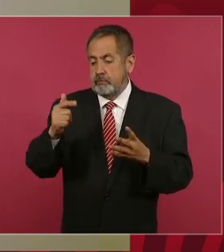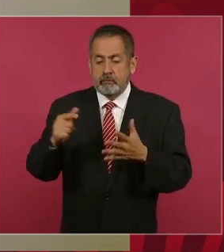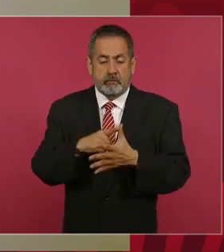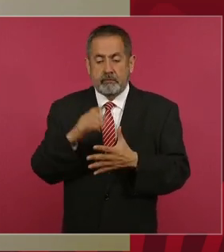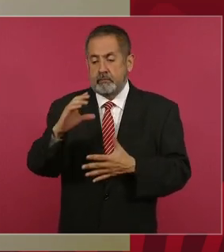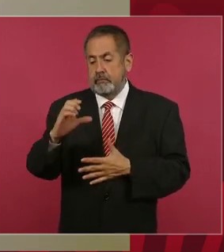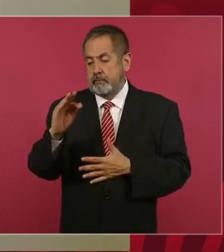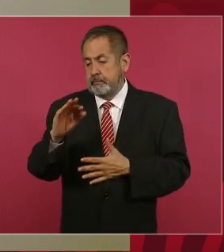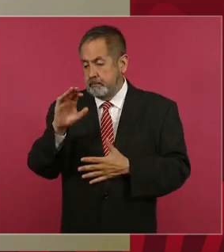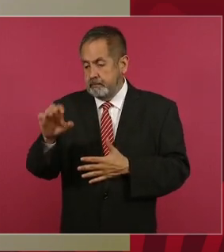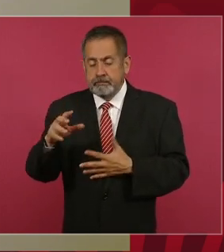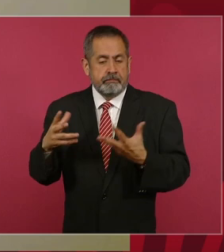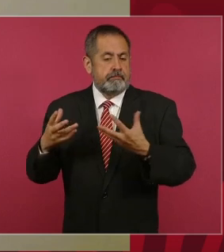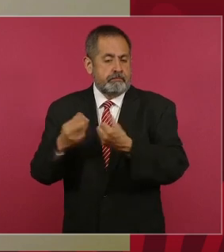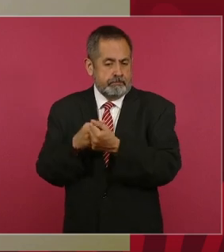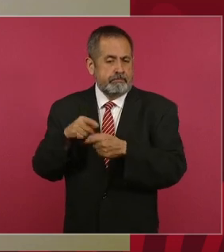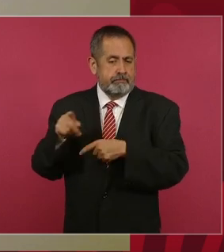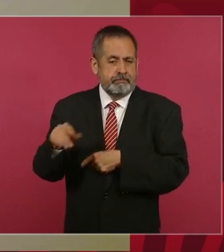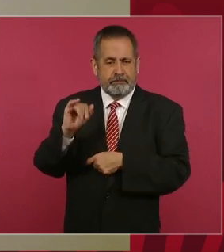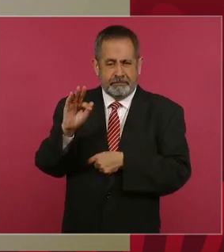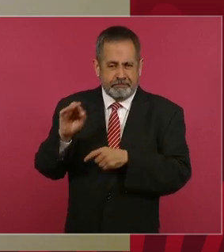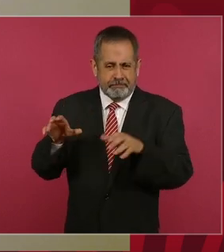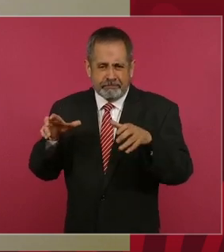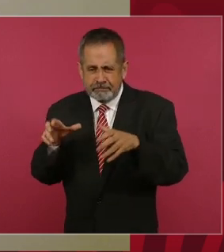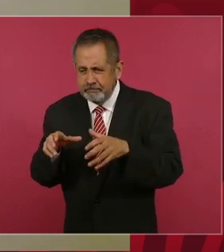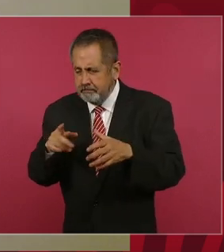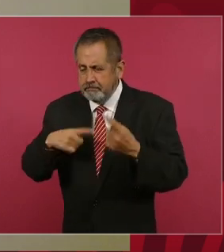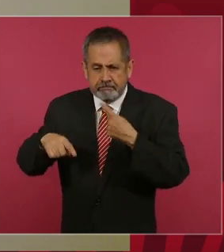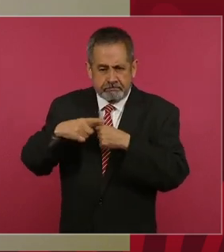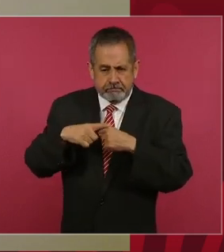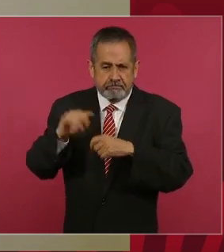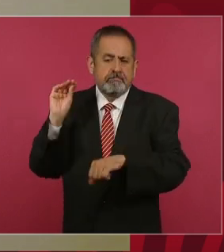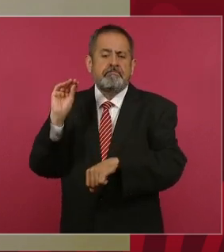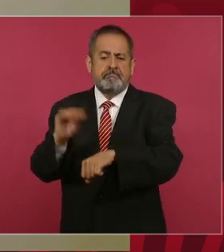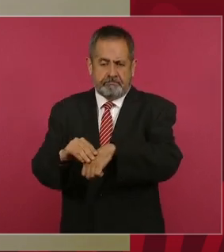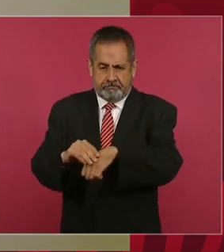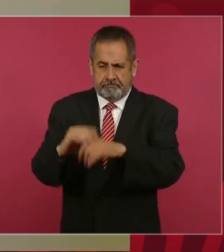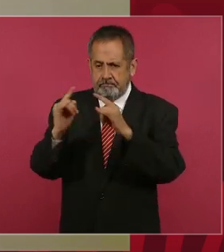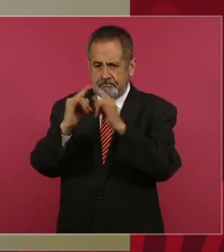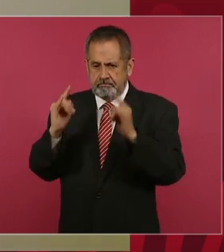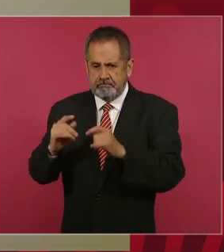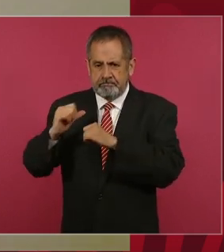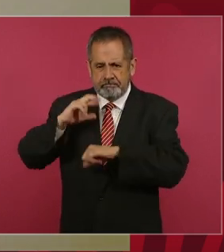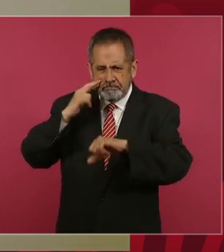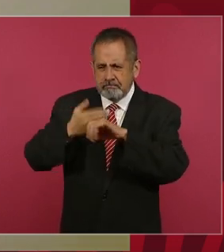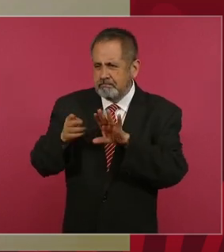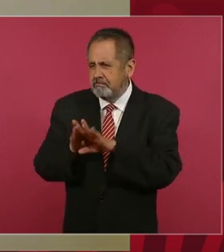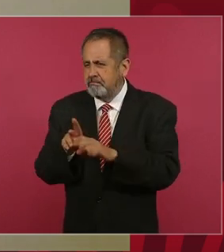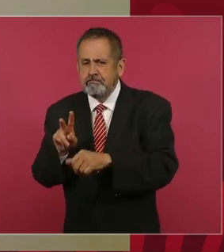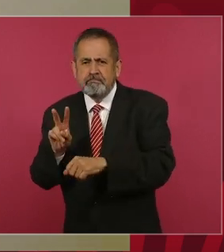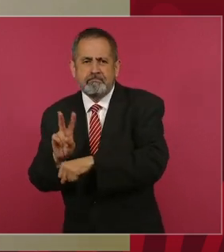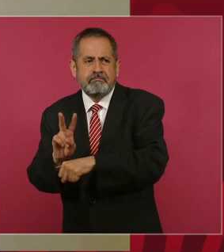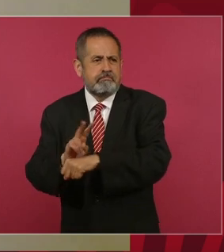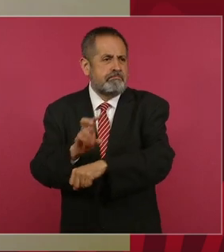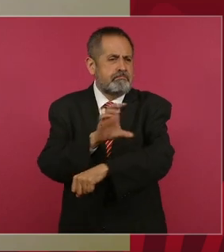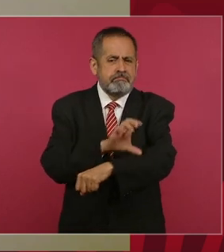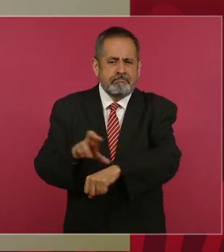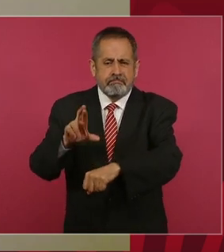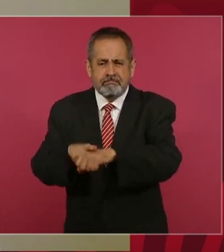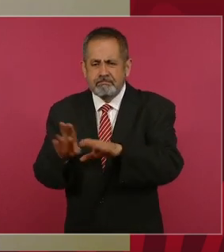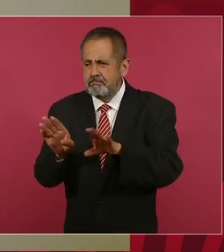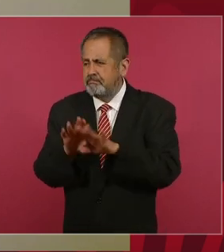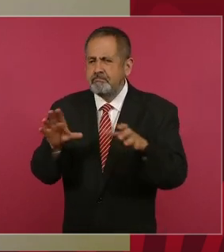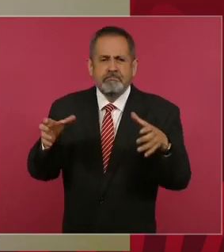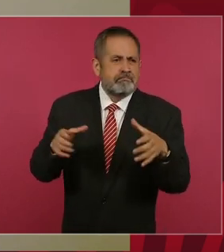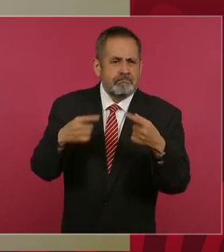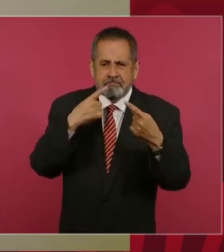de Infraestructura, Comunicaciones y Transportes, se instalaron los puestos de mando para coordinar la emergencia de